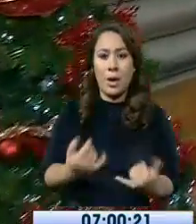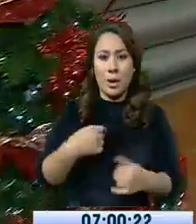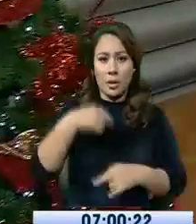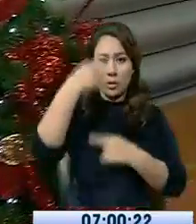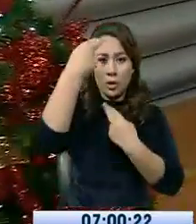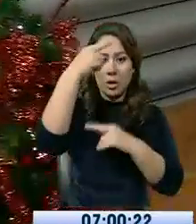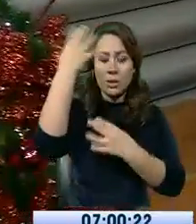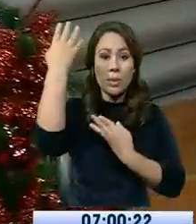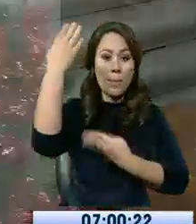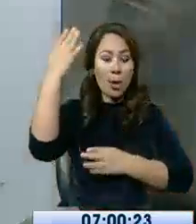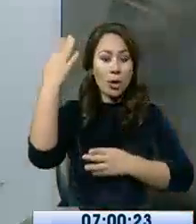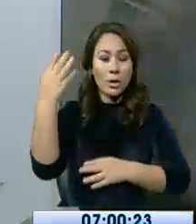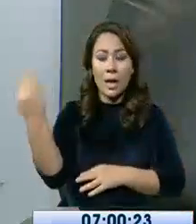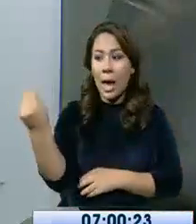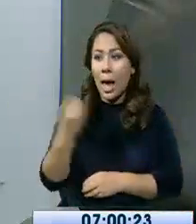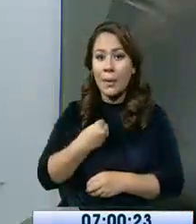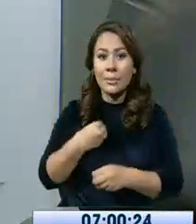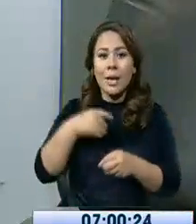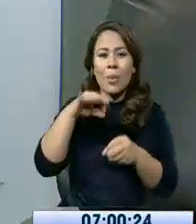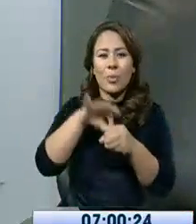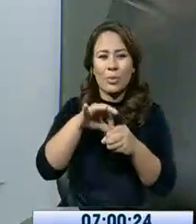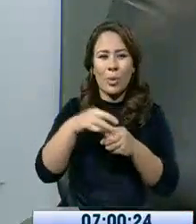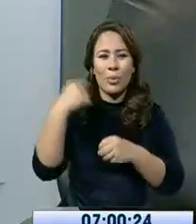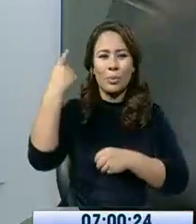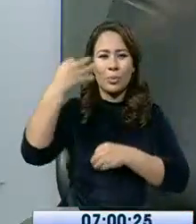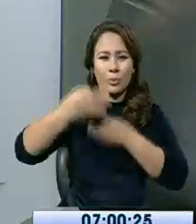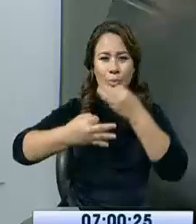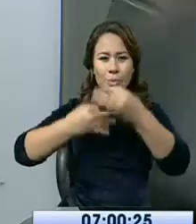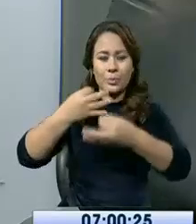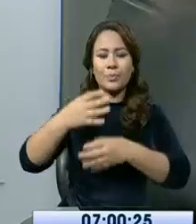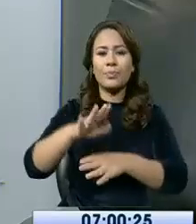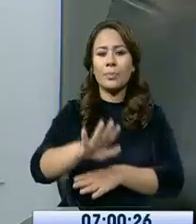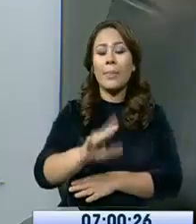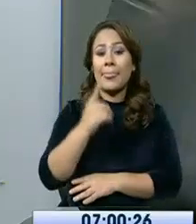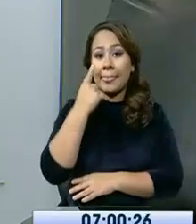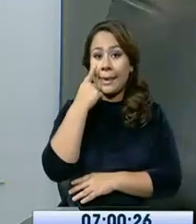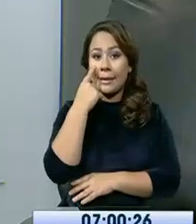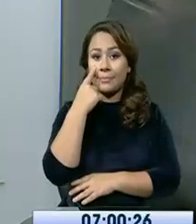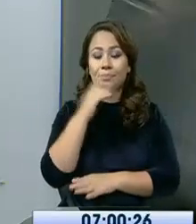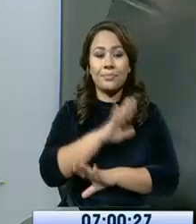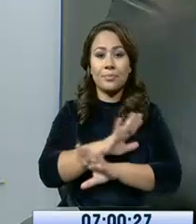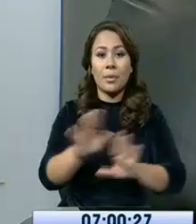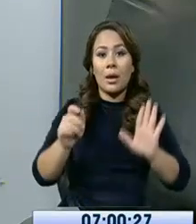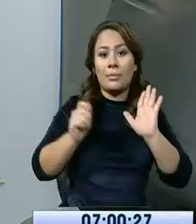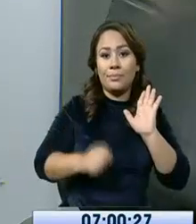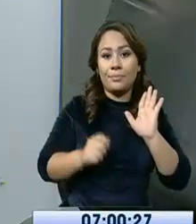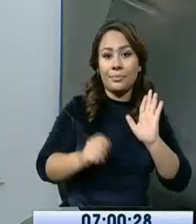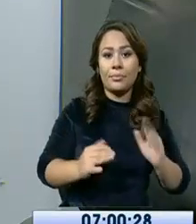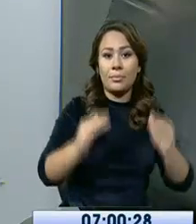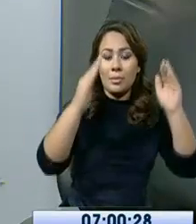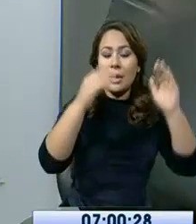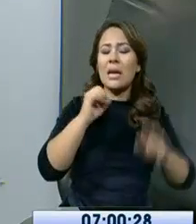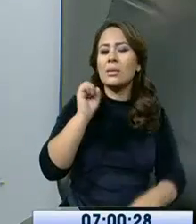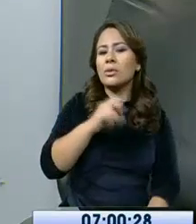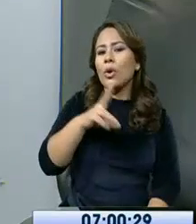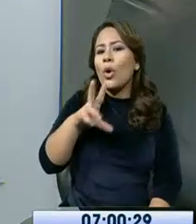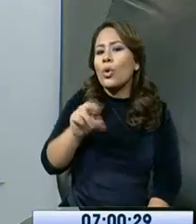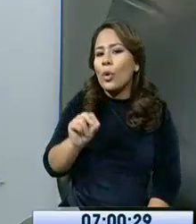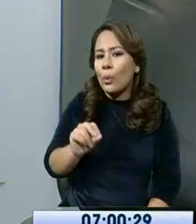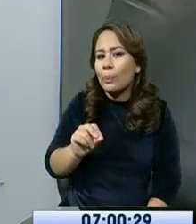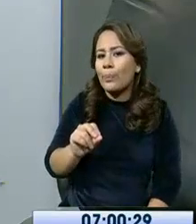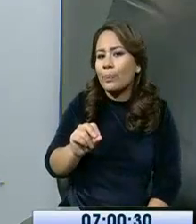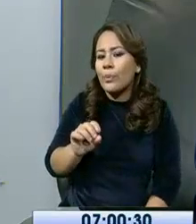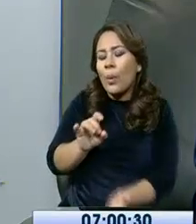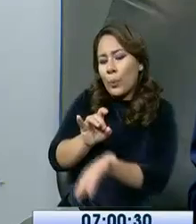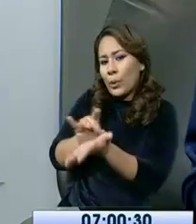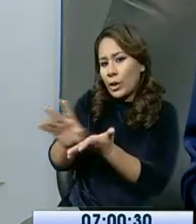información político-electoral. En la Corte Constitucional se realizó el sorteo de admisibilidad de juicio político al vicepresidente